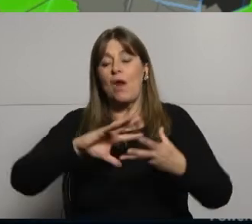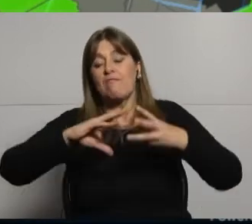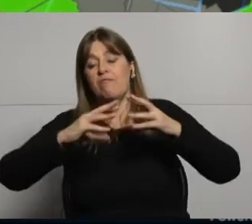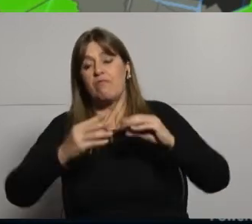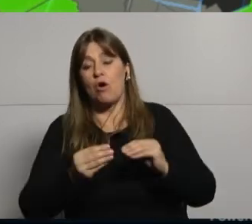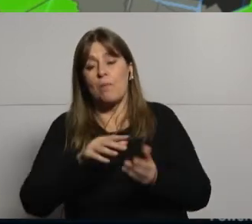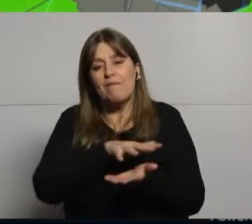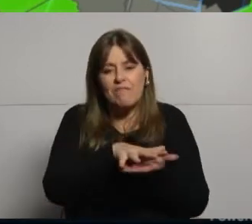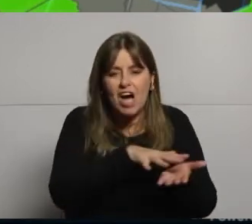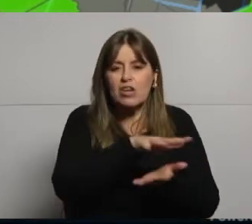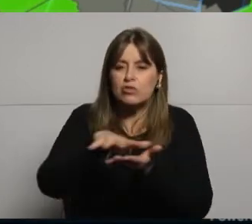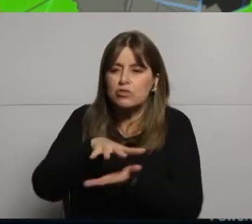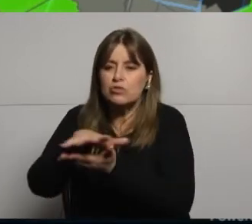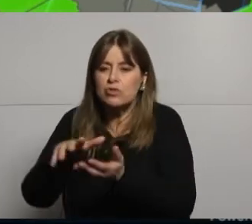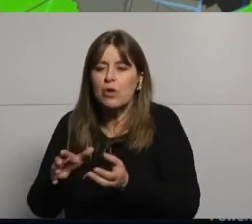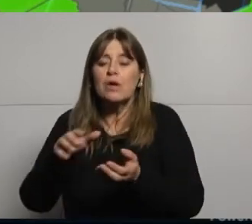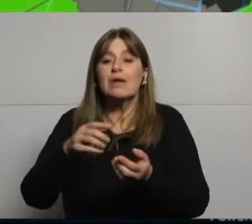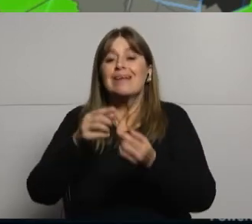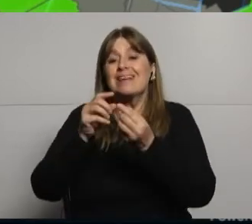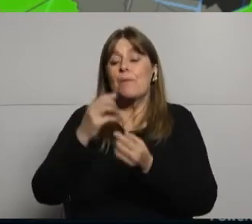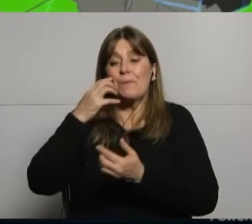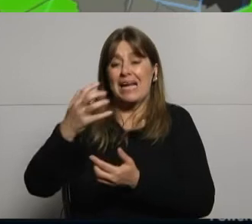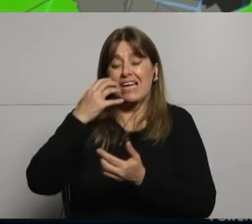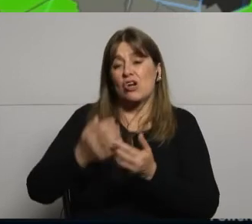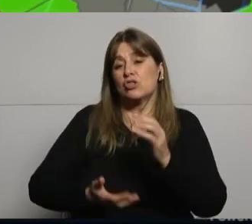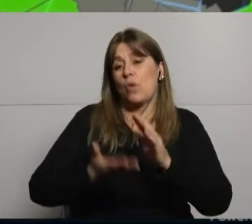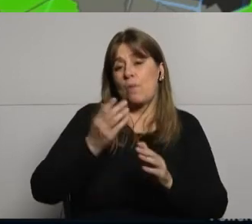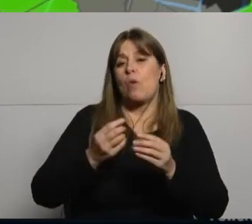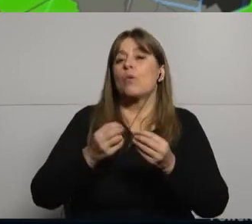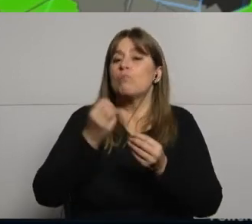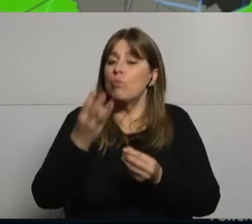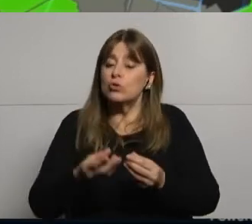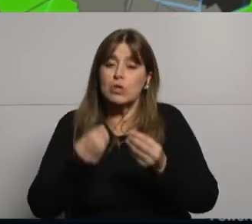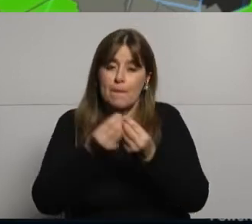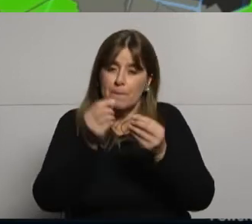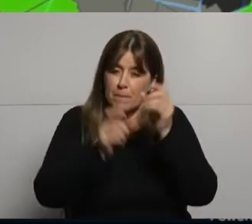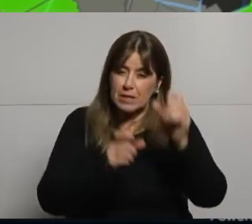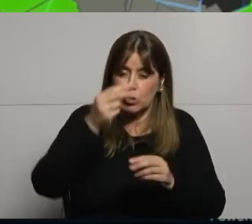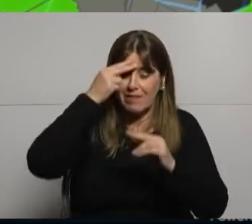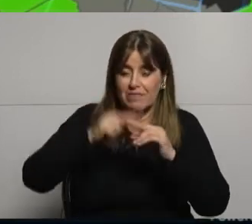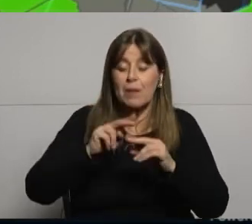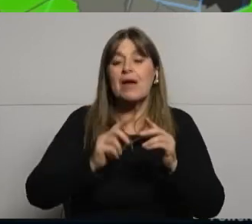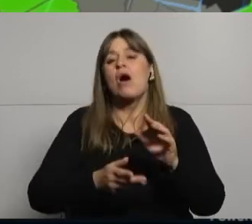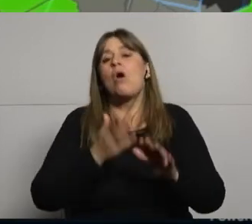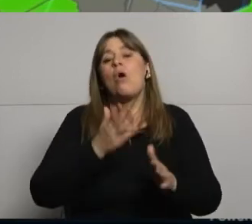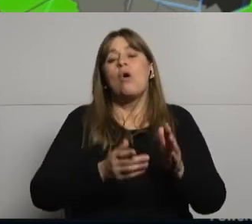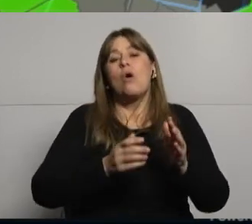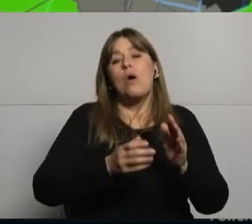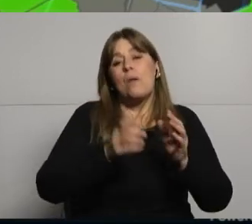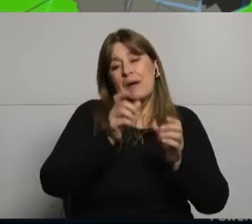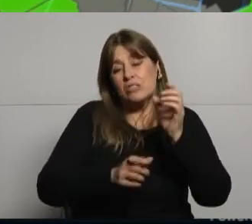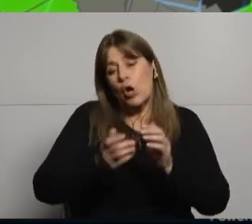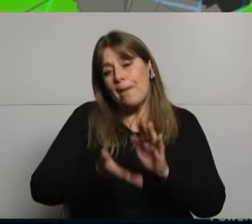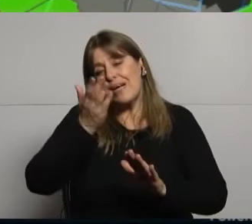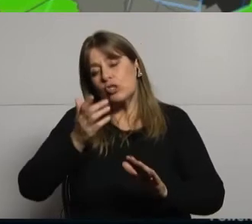manera barrios que pueden estar más en riesgo que otros, ya sea por la cantidad de casos y también por la densidad de población mayor de 65